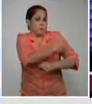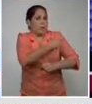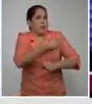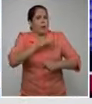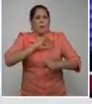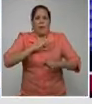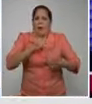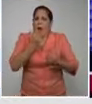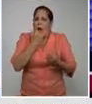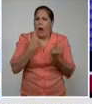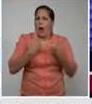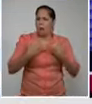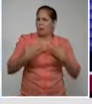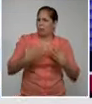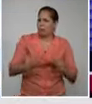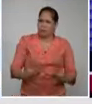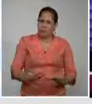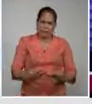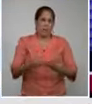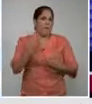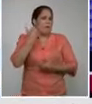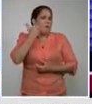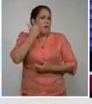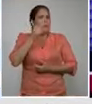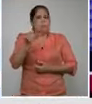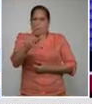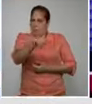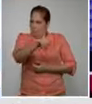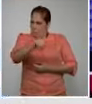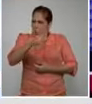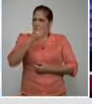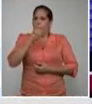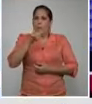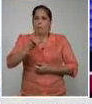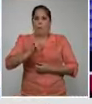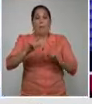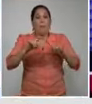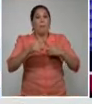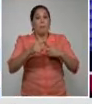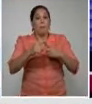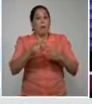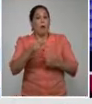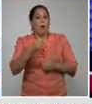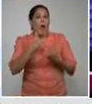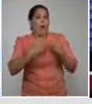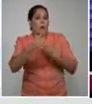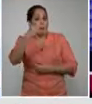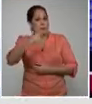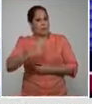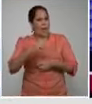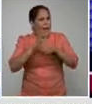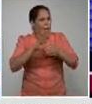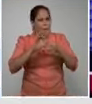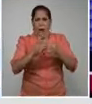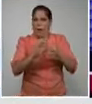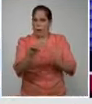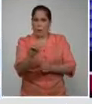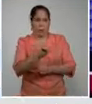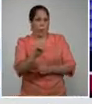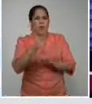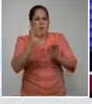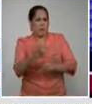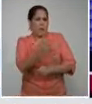general, un poco de fiebre que puede dar también. Y sí hemos tenido eventos adversos. No hay ninguna vacuna que no tenga eventos